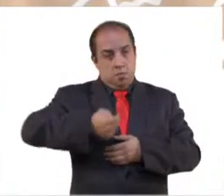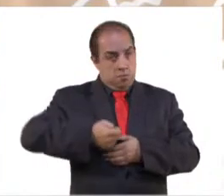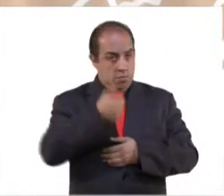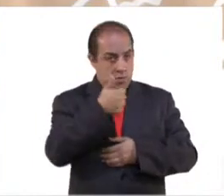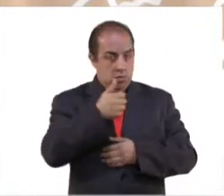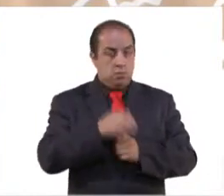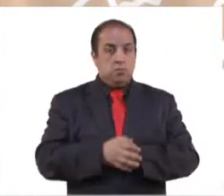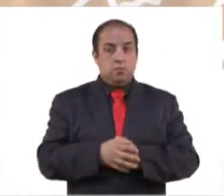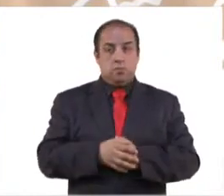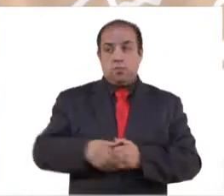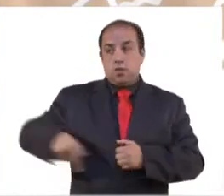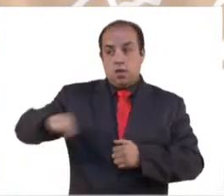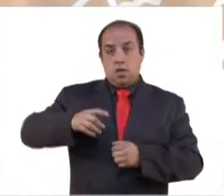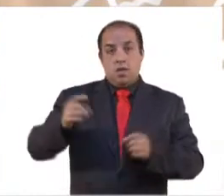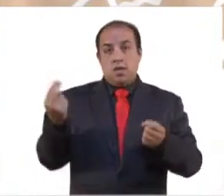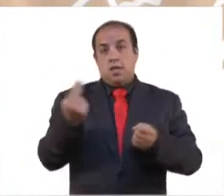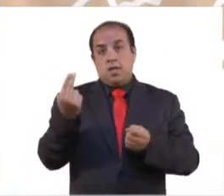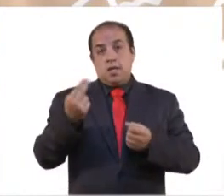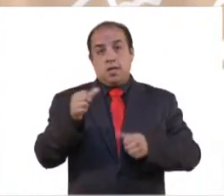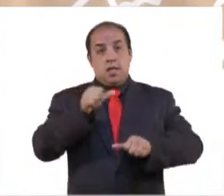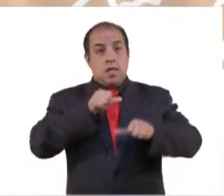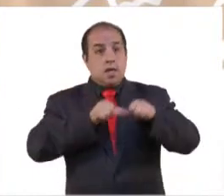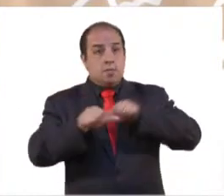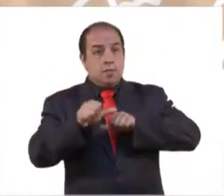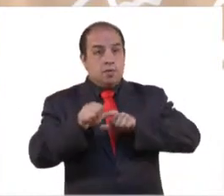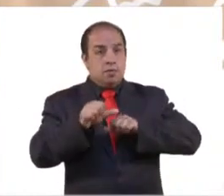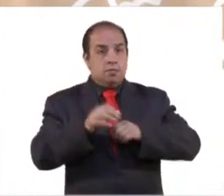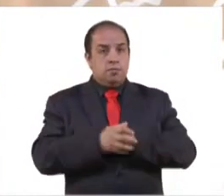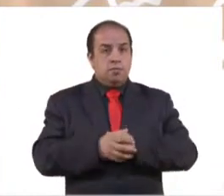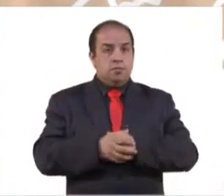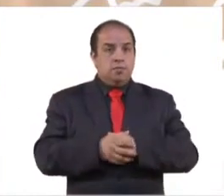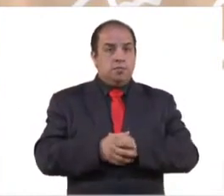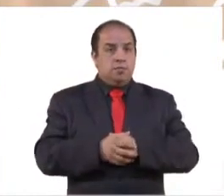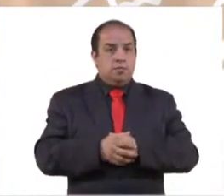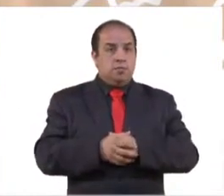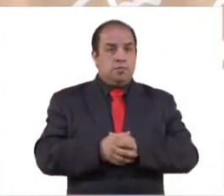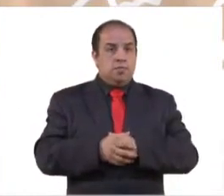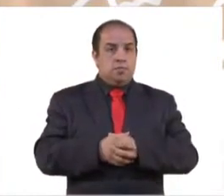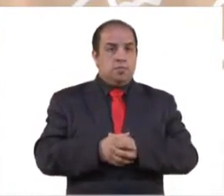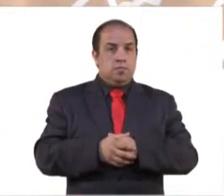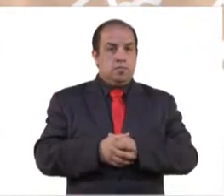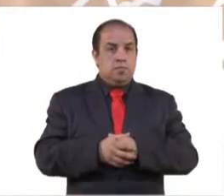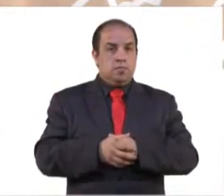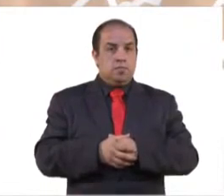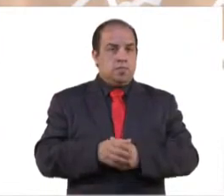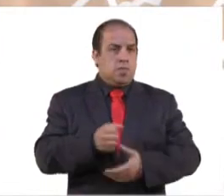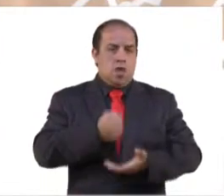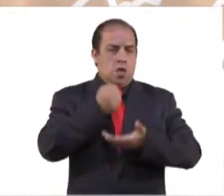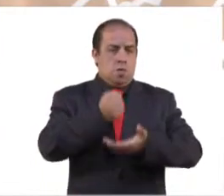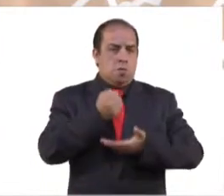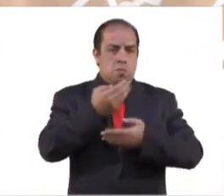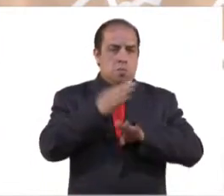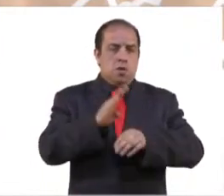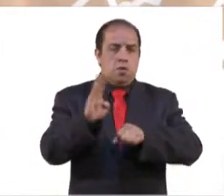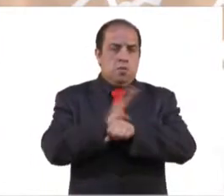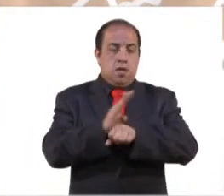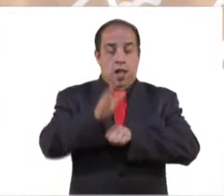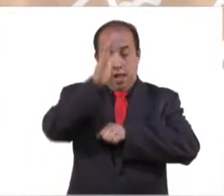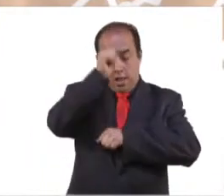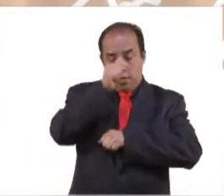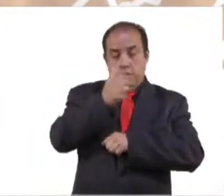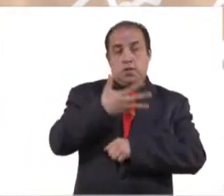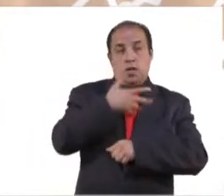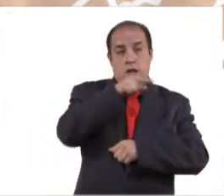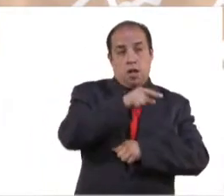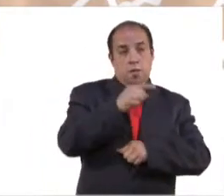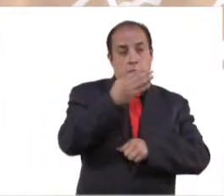y si ellos requieren una reposición, ya no vamos a invertir con el Banco del Bienestar. Ese es el acuerdo que tenemos con ellos.